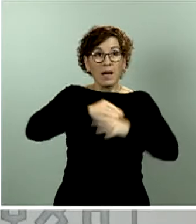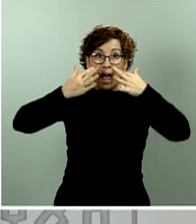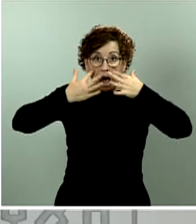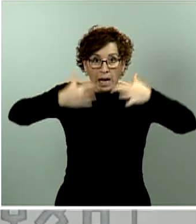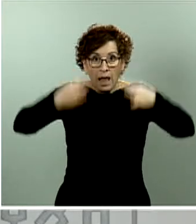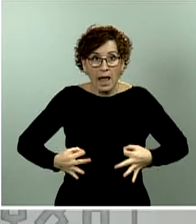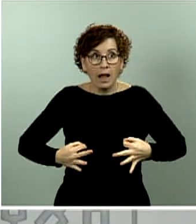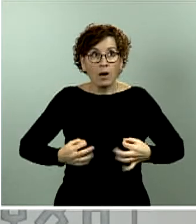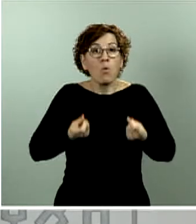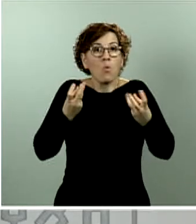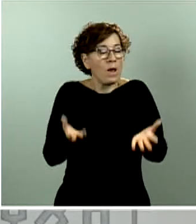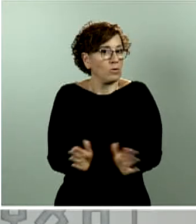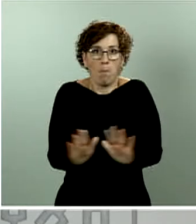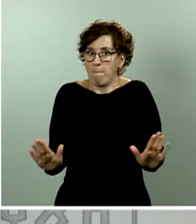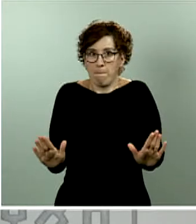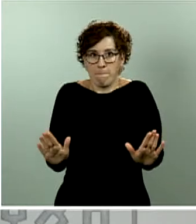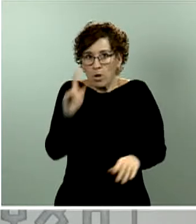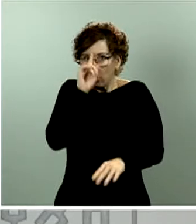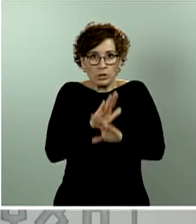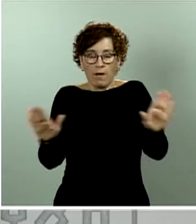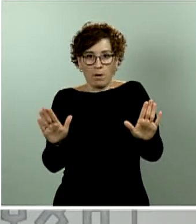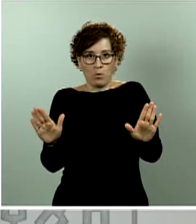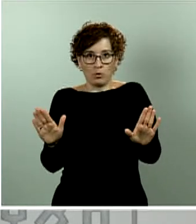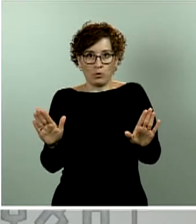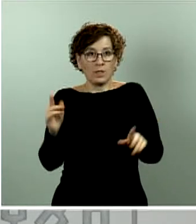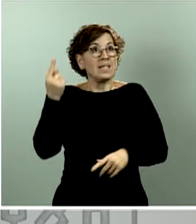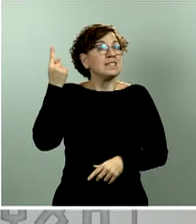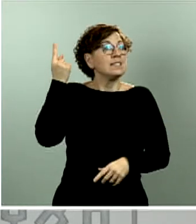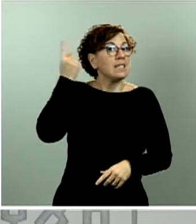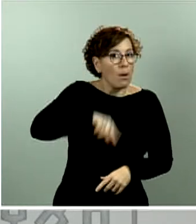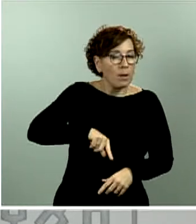No sabemos cuánta gente se ha infectado. Sabemos la gente que se ha infectado que el